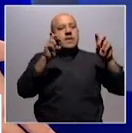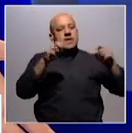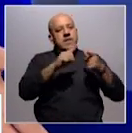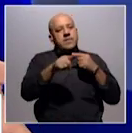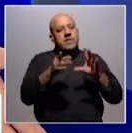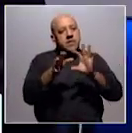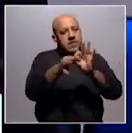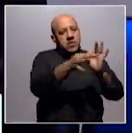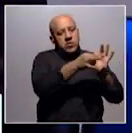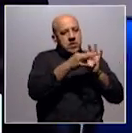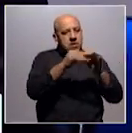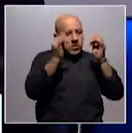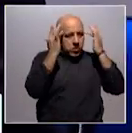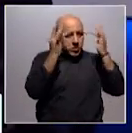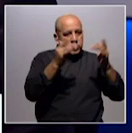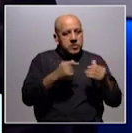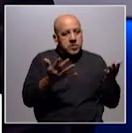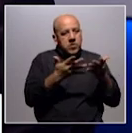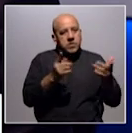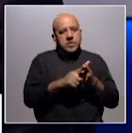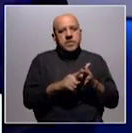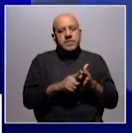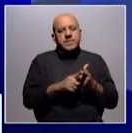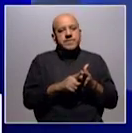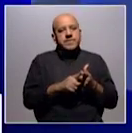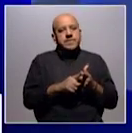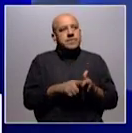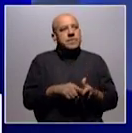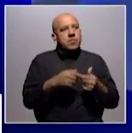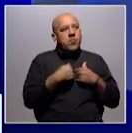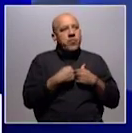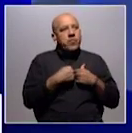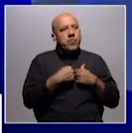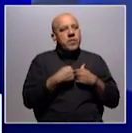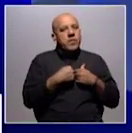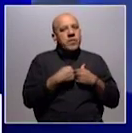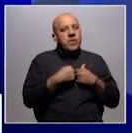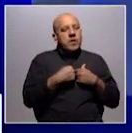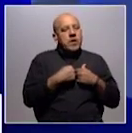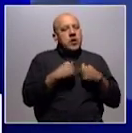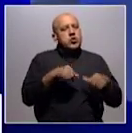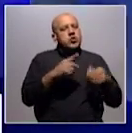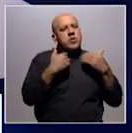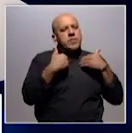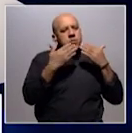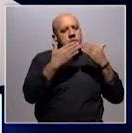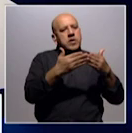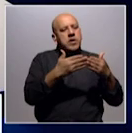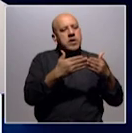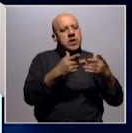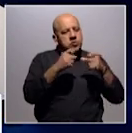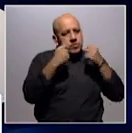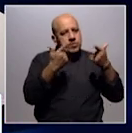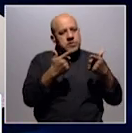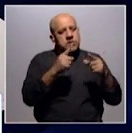con la educación y la calidad educativa soy de la repregunta un poco este no sé sí sorprendido pero por lo menos